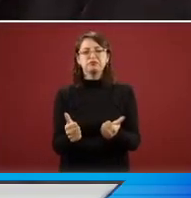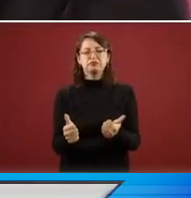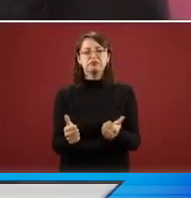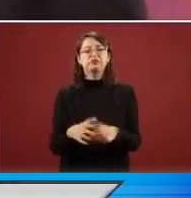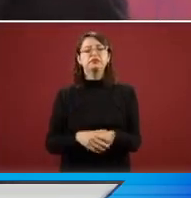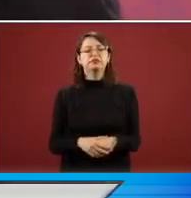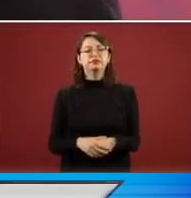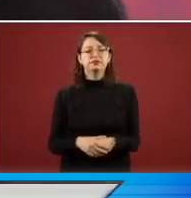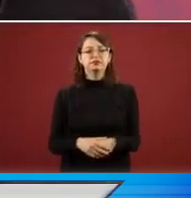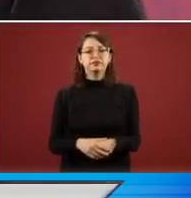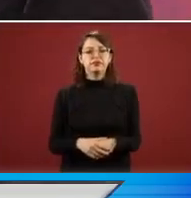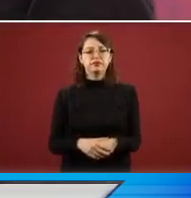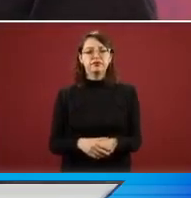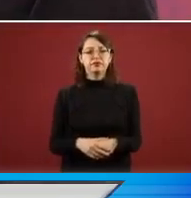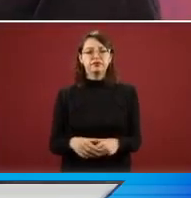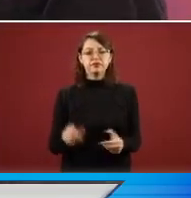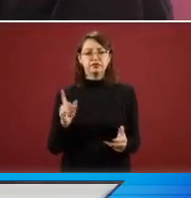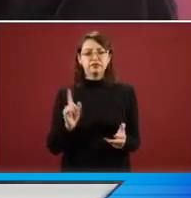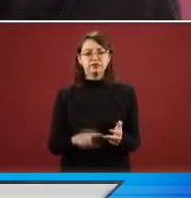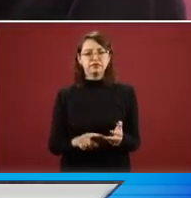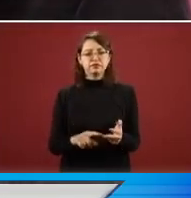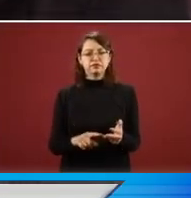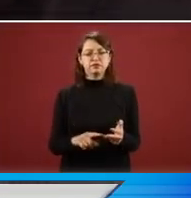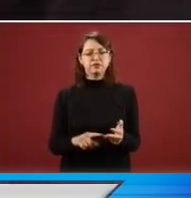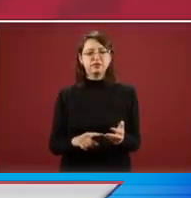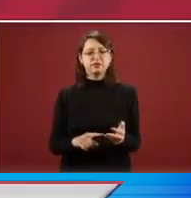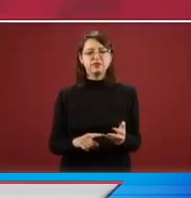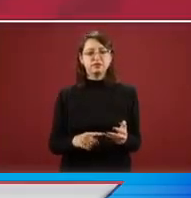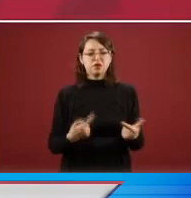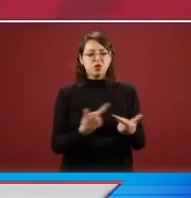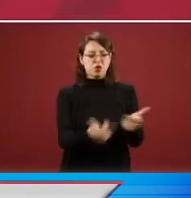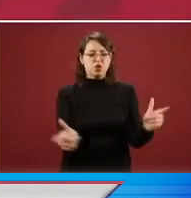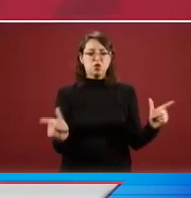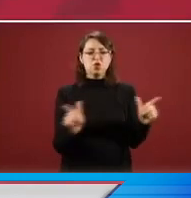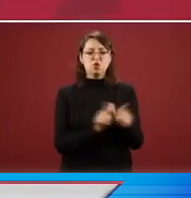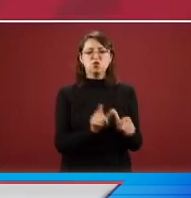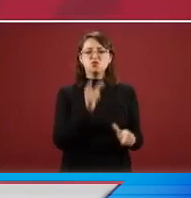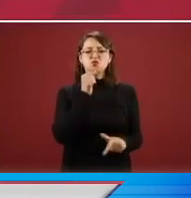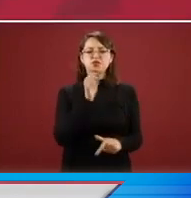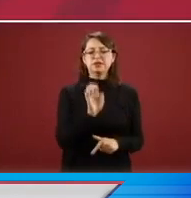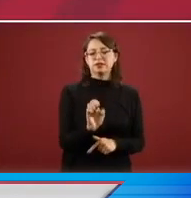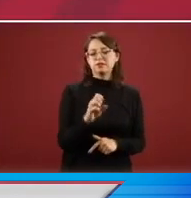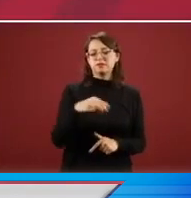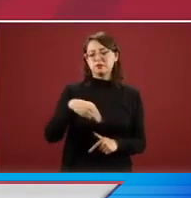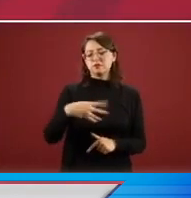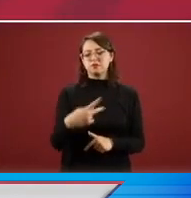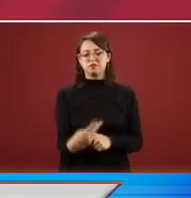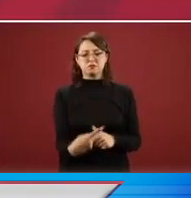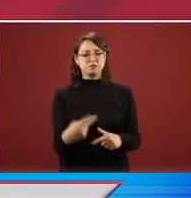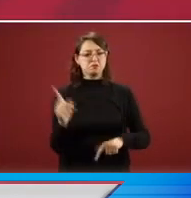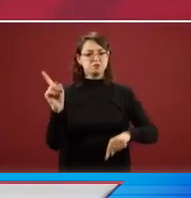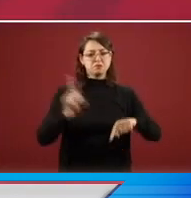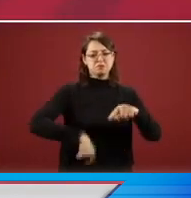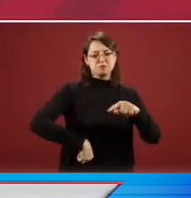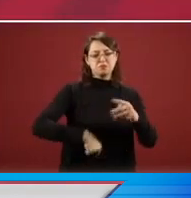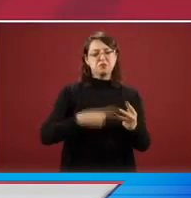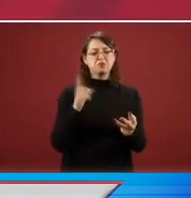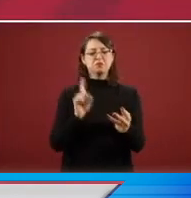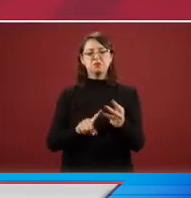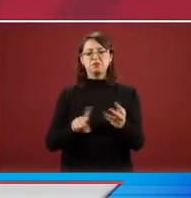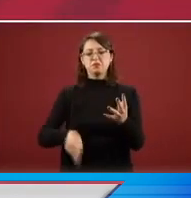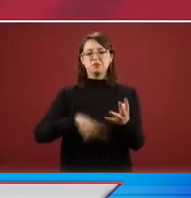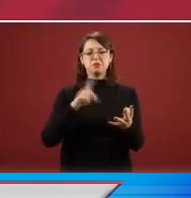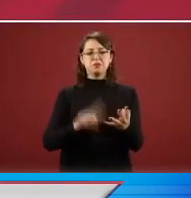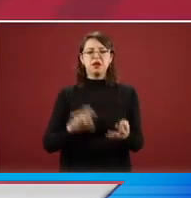en operación INSABI. De acuerdo con la ley, a partir de este año, entra en operación el Instituto de Salud para el Bienestar, que sustituye al mal